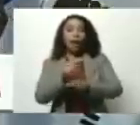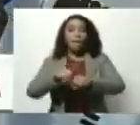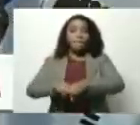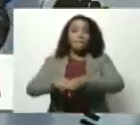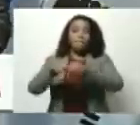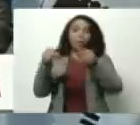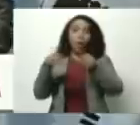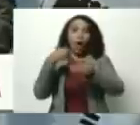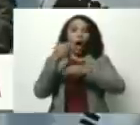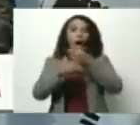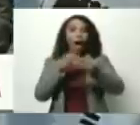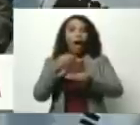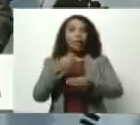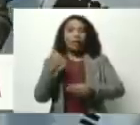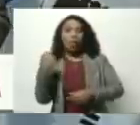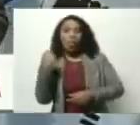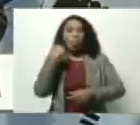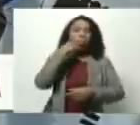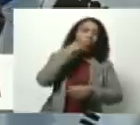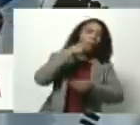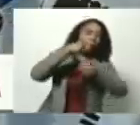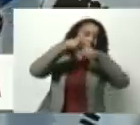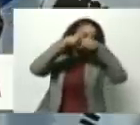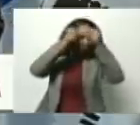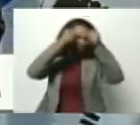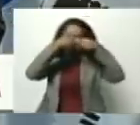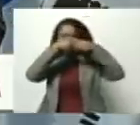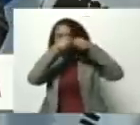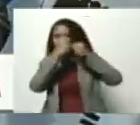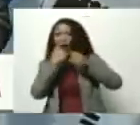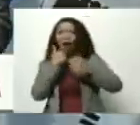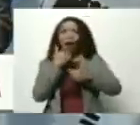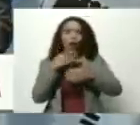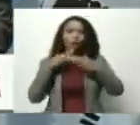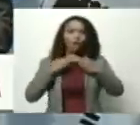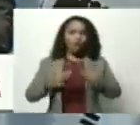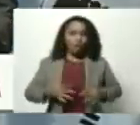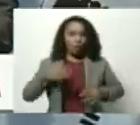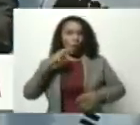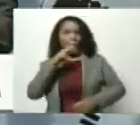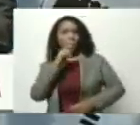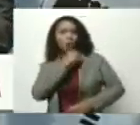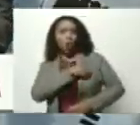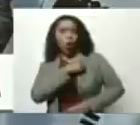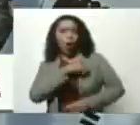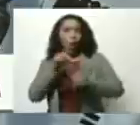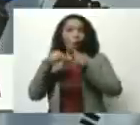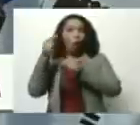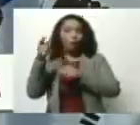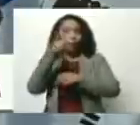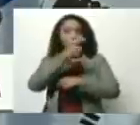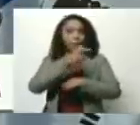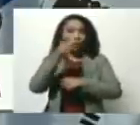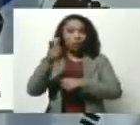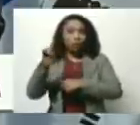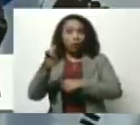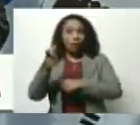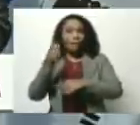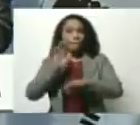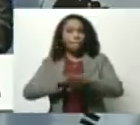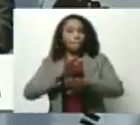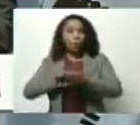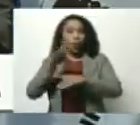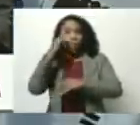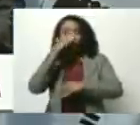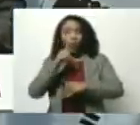usted desfigura, usted agrede físicamente, moralmente a otra persona por el hecho de ser